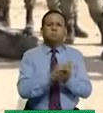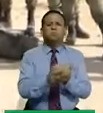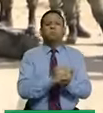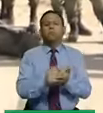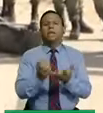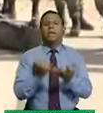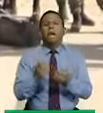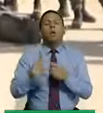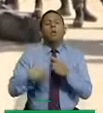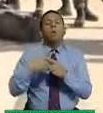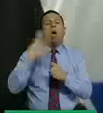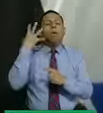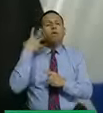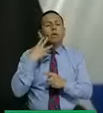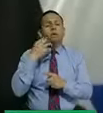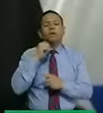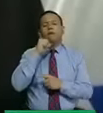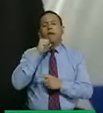cabo.